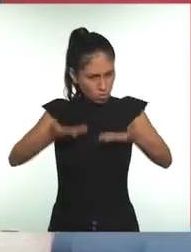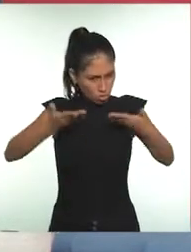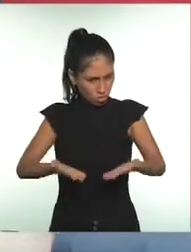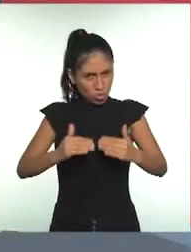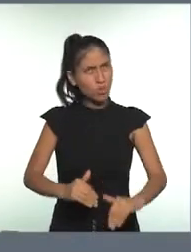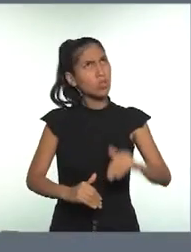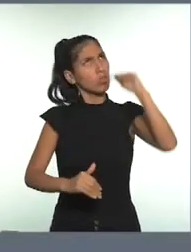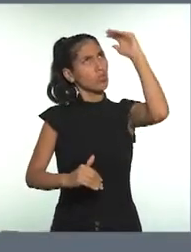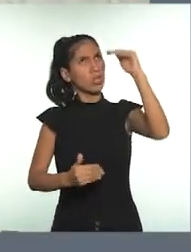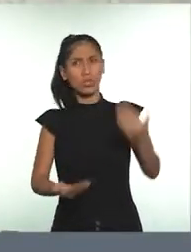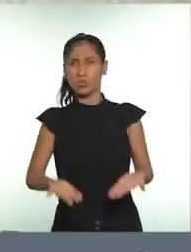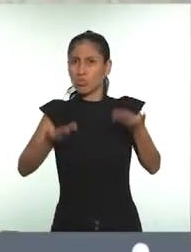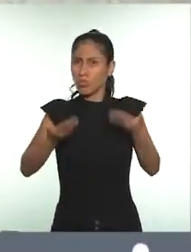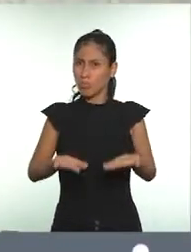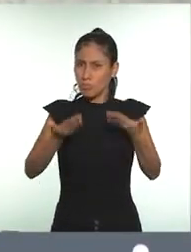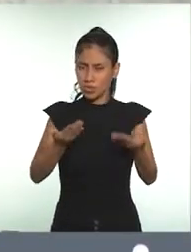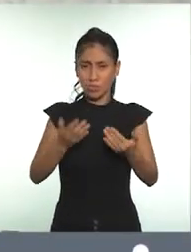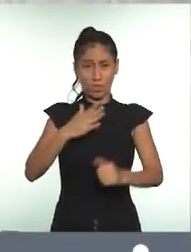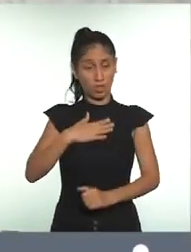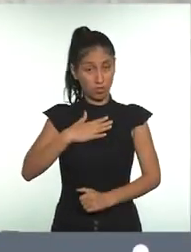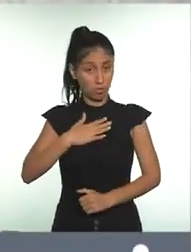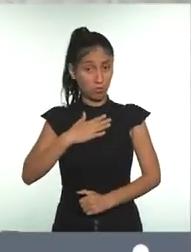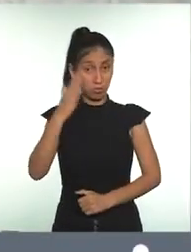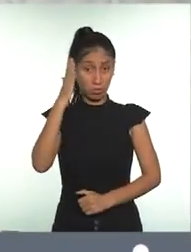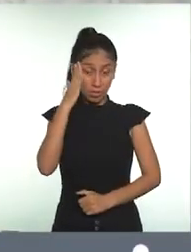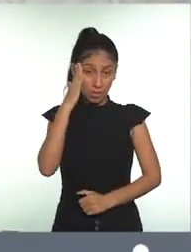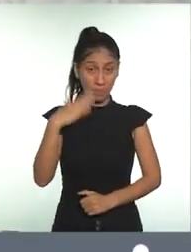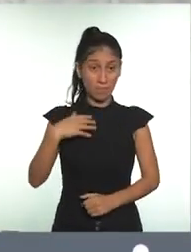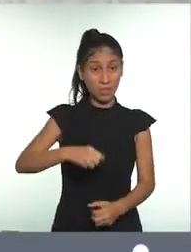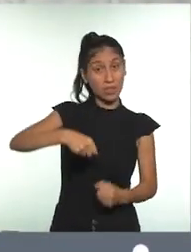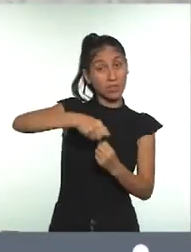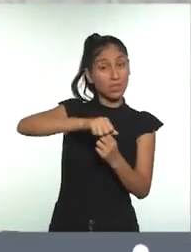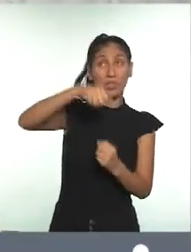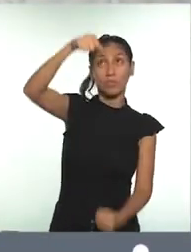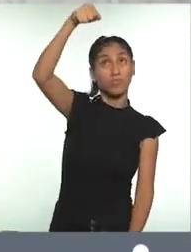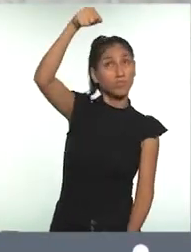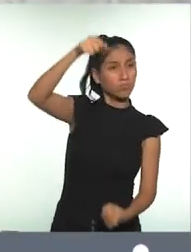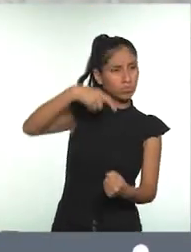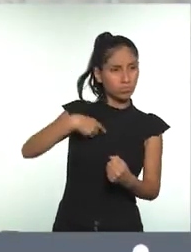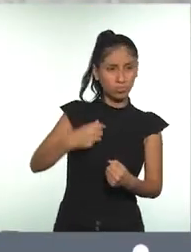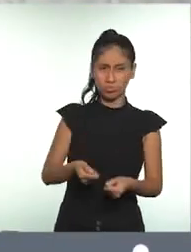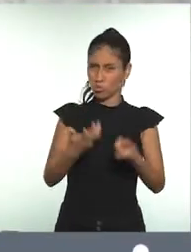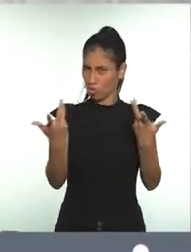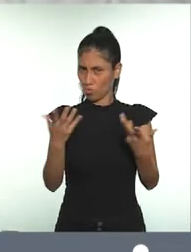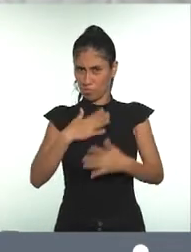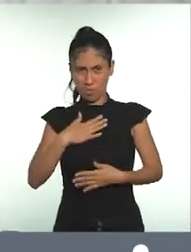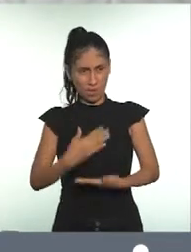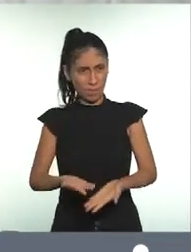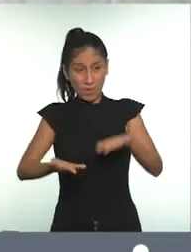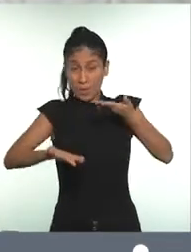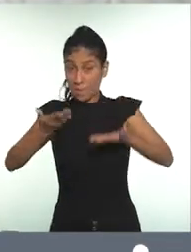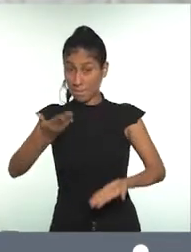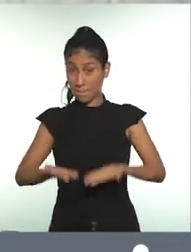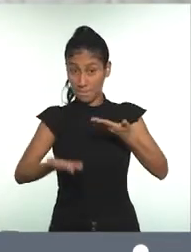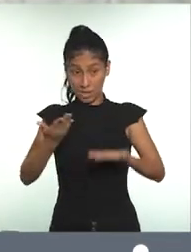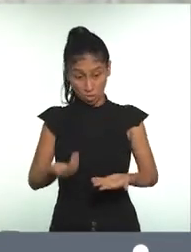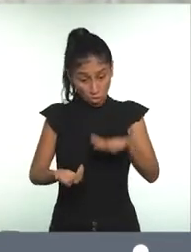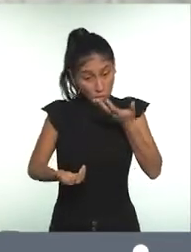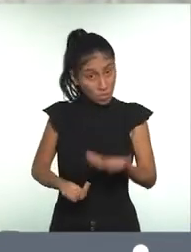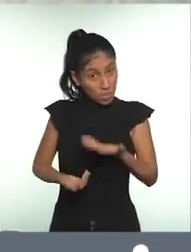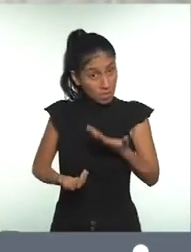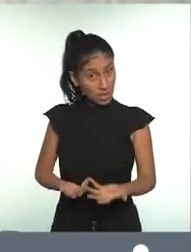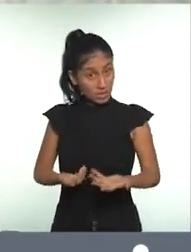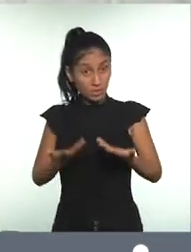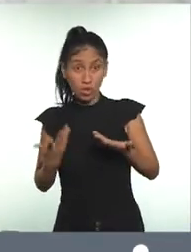el de tu peso? Para poder saber nuestra estatura podemos usar un tallímetro. Y para poder saber nuestro peso podemos usar